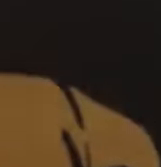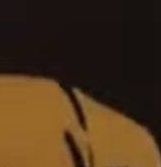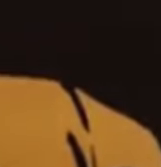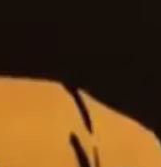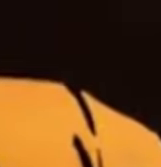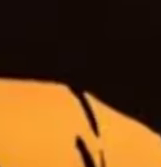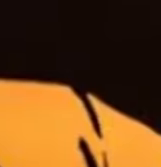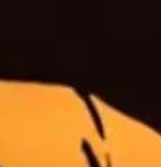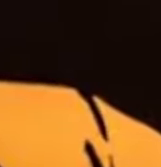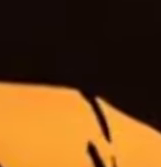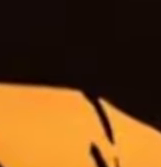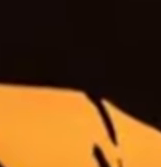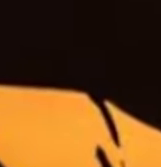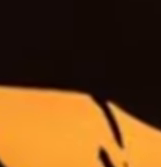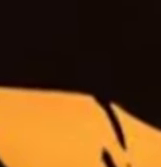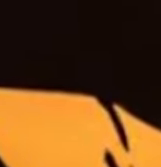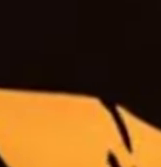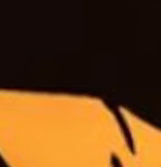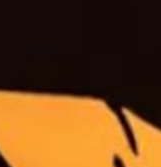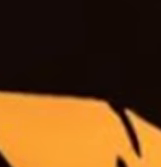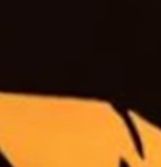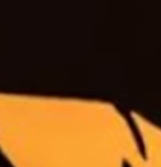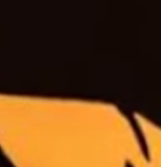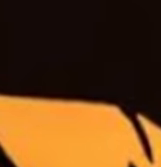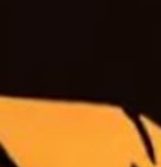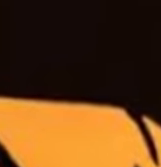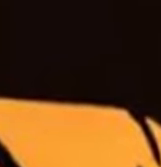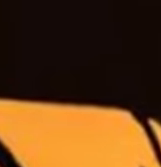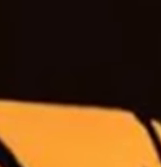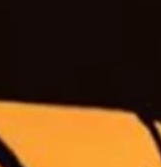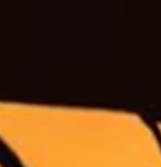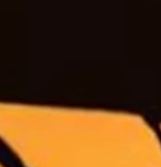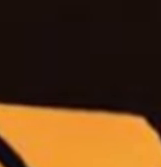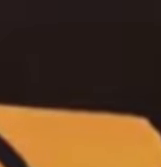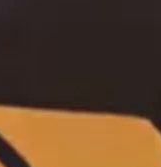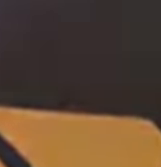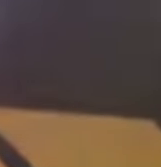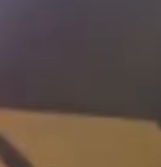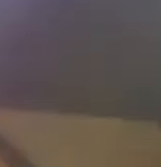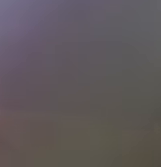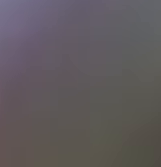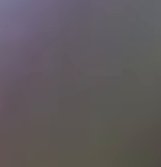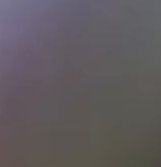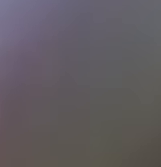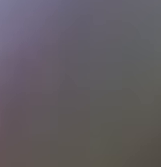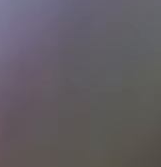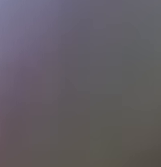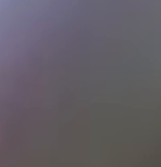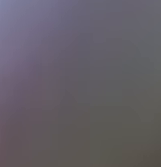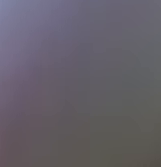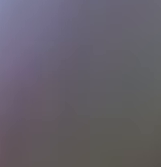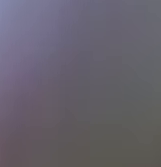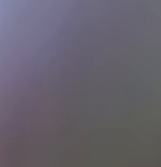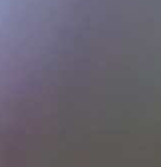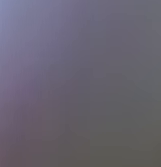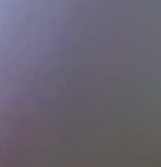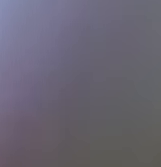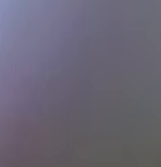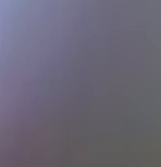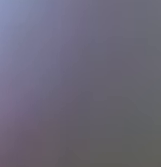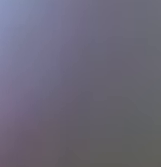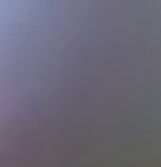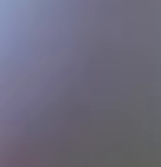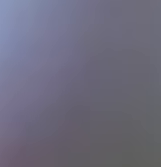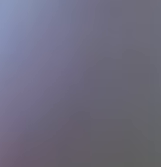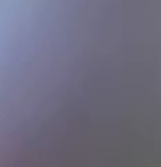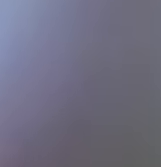mágico, movimiento que tuvo como máximo representante a Gabriel García Márquez. El término realismo mágico fue acuñado por